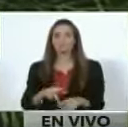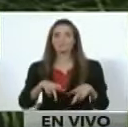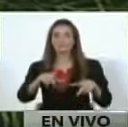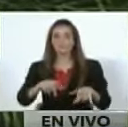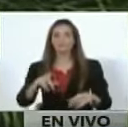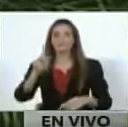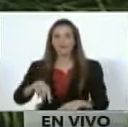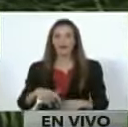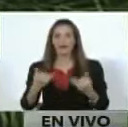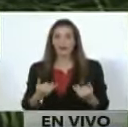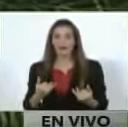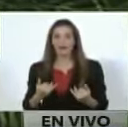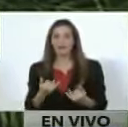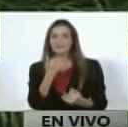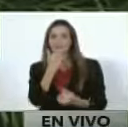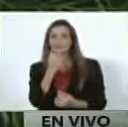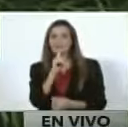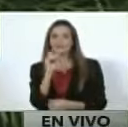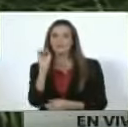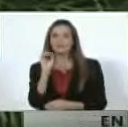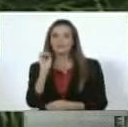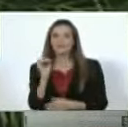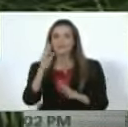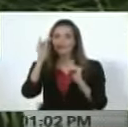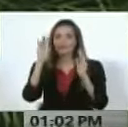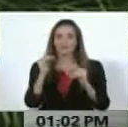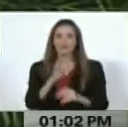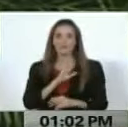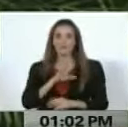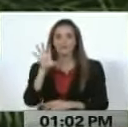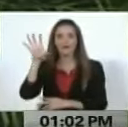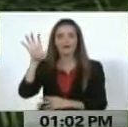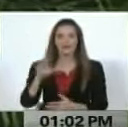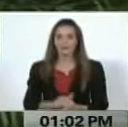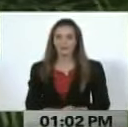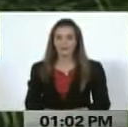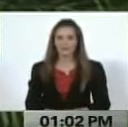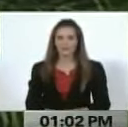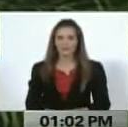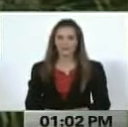ya estamos llegando al 100% cobertura de nuestro país.